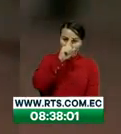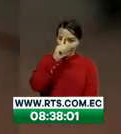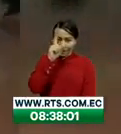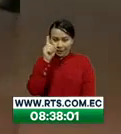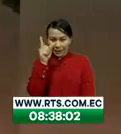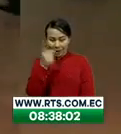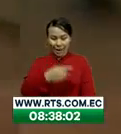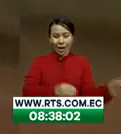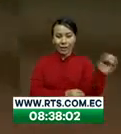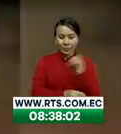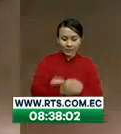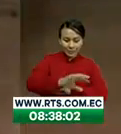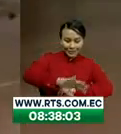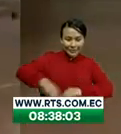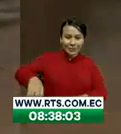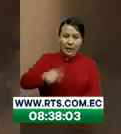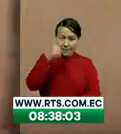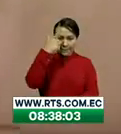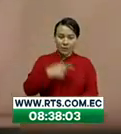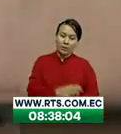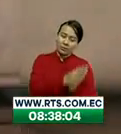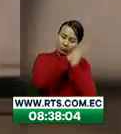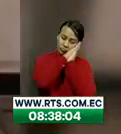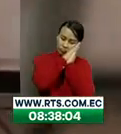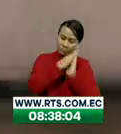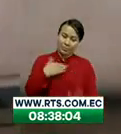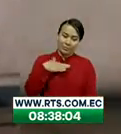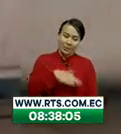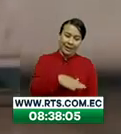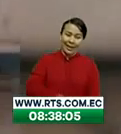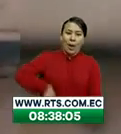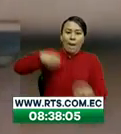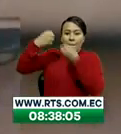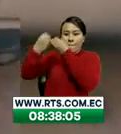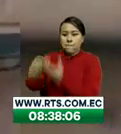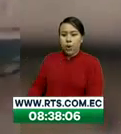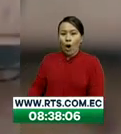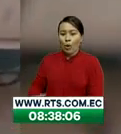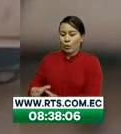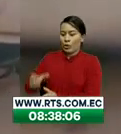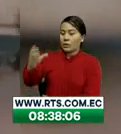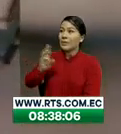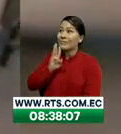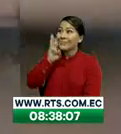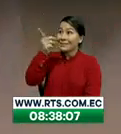para buscar a alguien que ya descansa y se le cae la botella de licor.